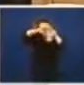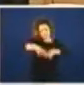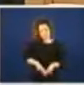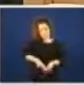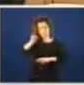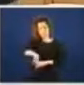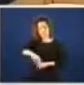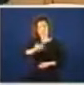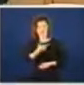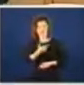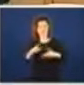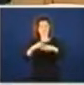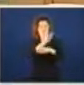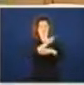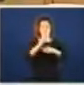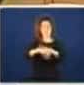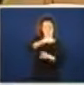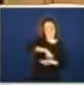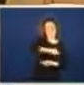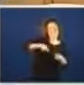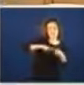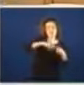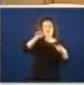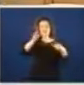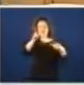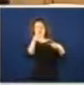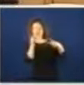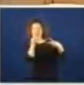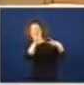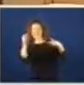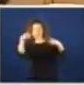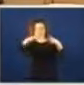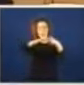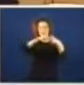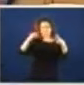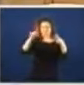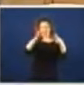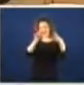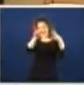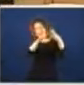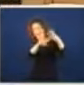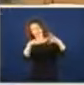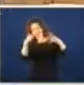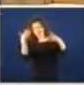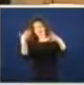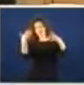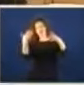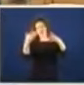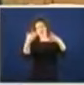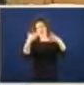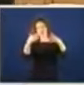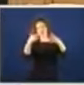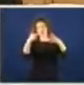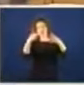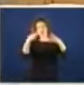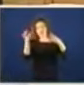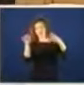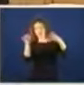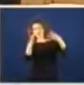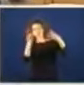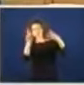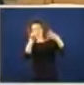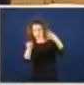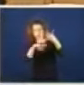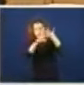De Santiago O Carballinho Baltar Fisterra Mazaricos Muras Barreiros O Pino